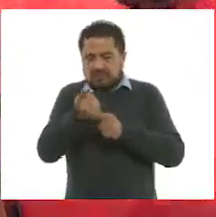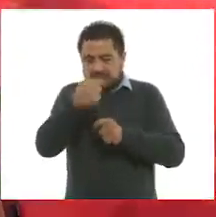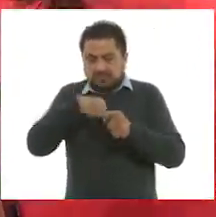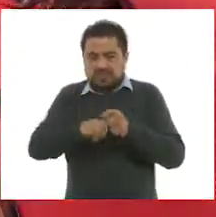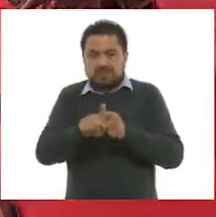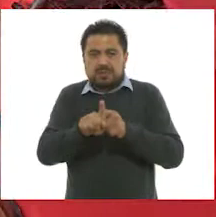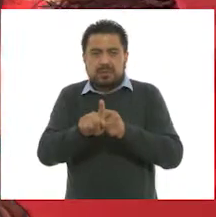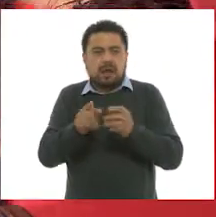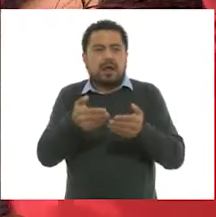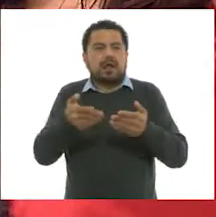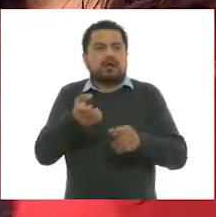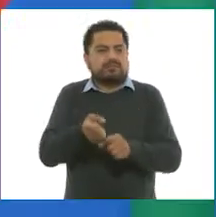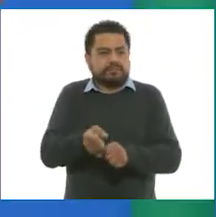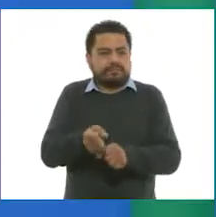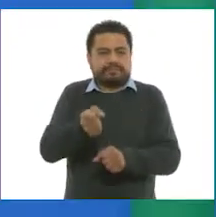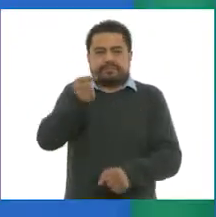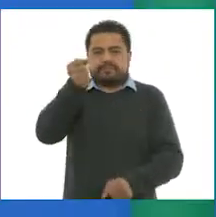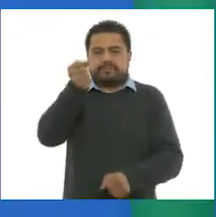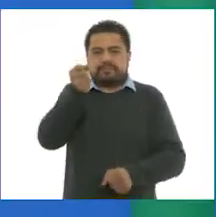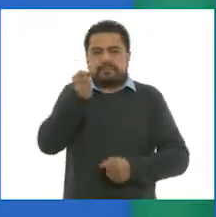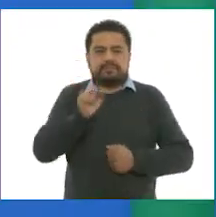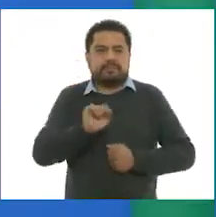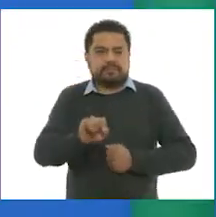sí, estiramos.